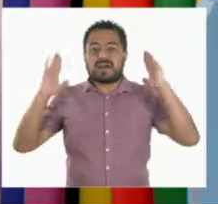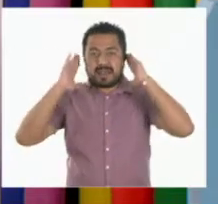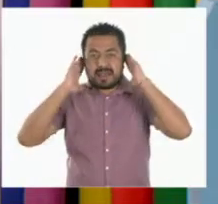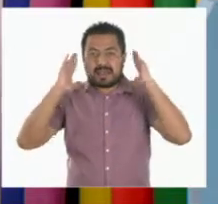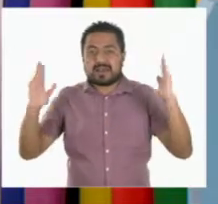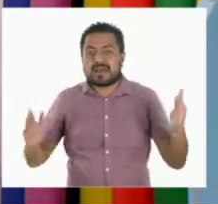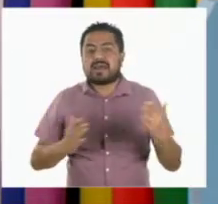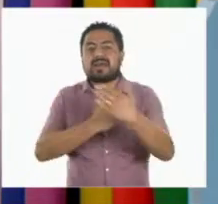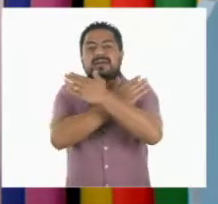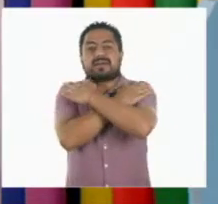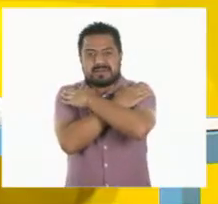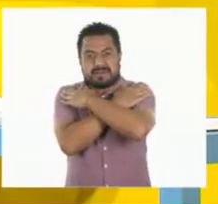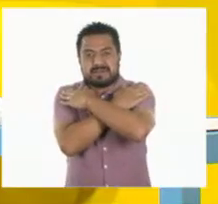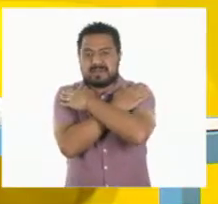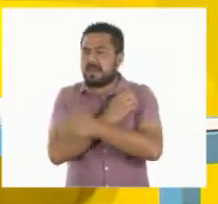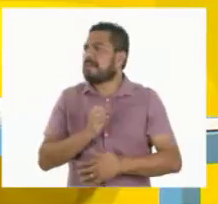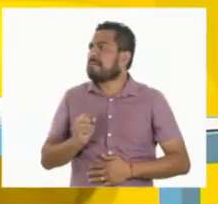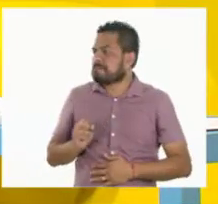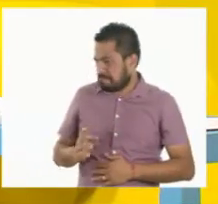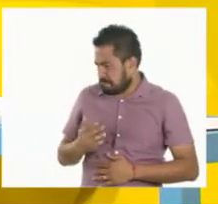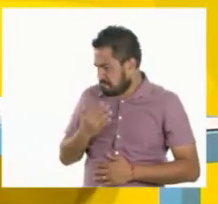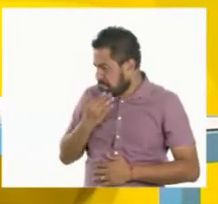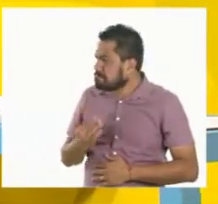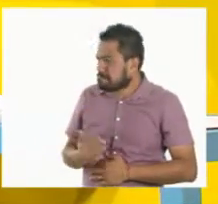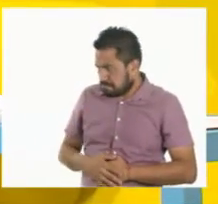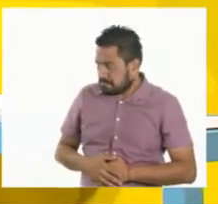orejas, hombros. Perfecto. ¿Sí?